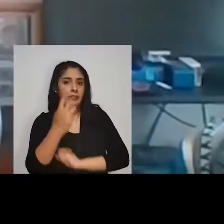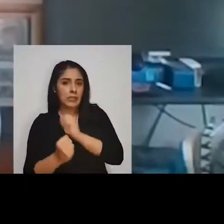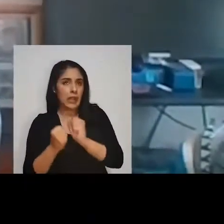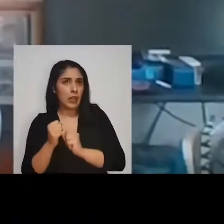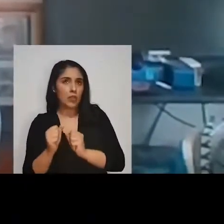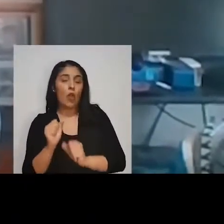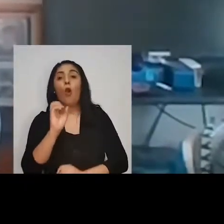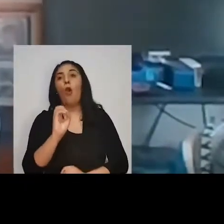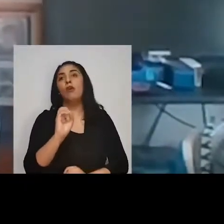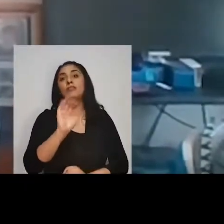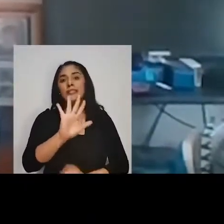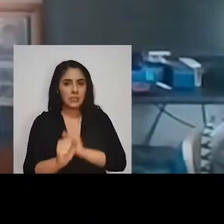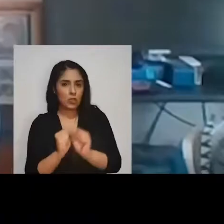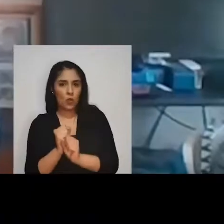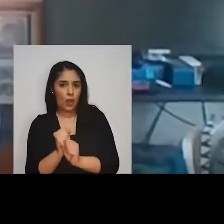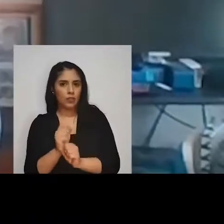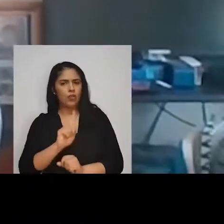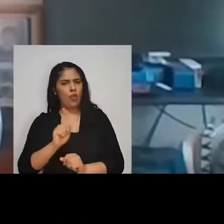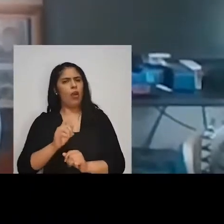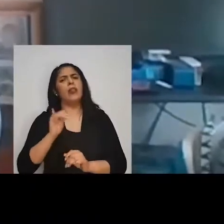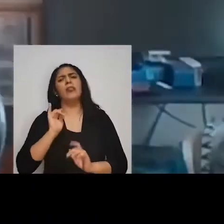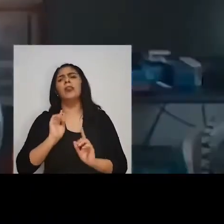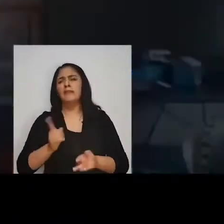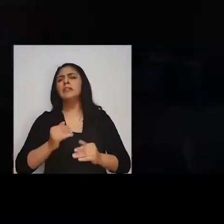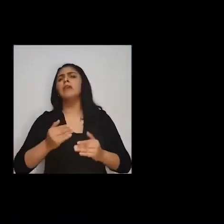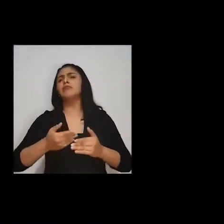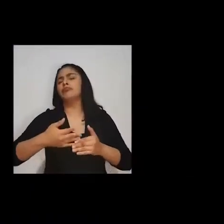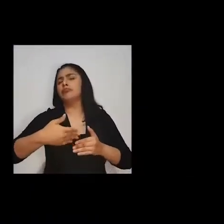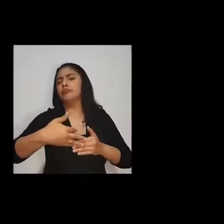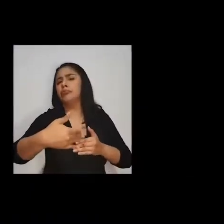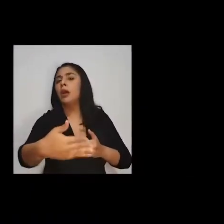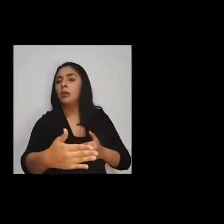3 años, en 5 años, tiene que ser en un plazo bien prolongado.